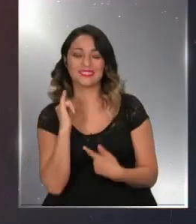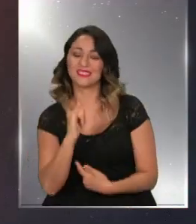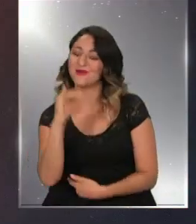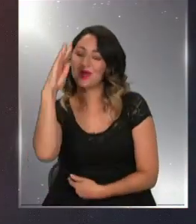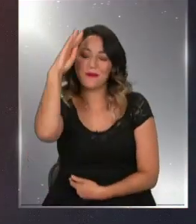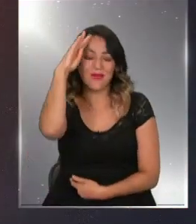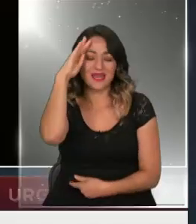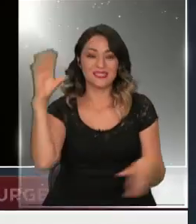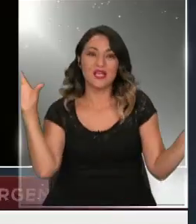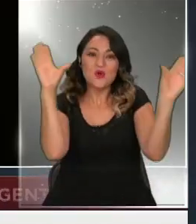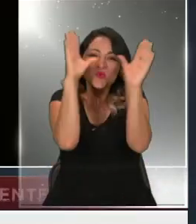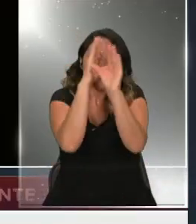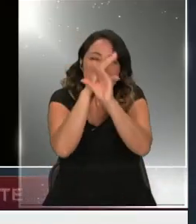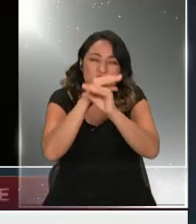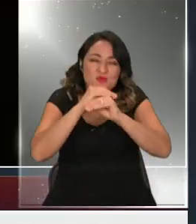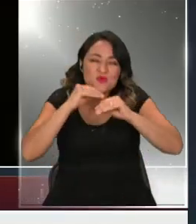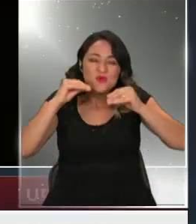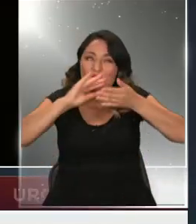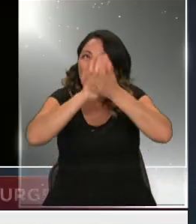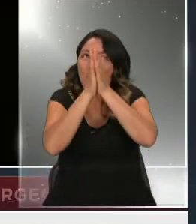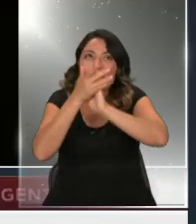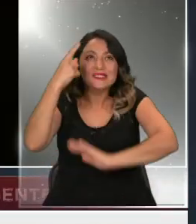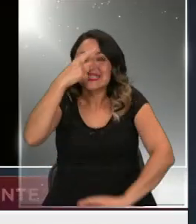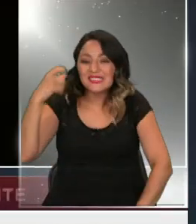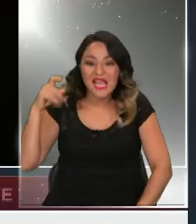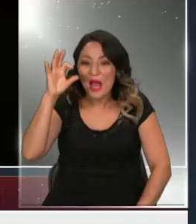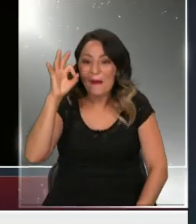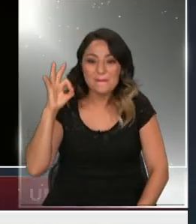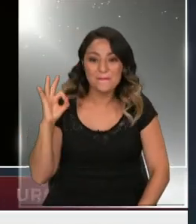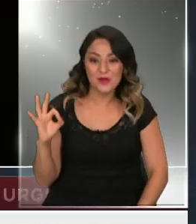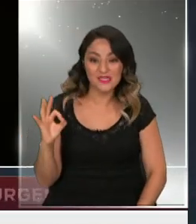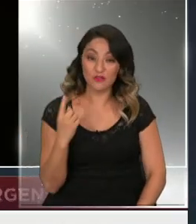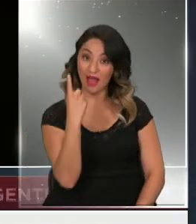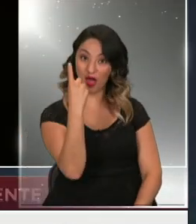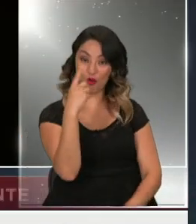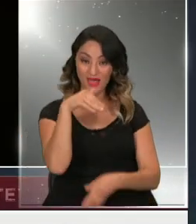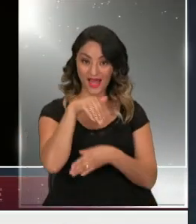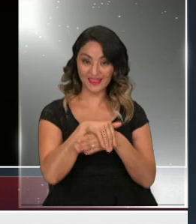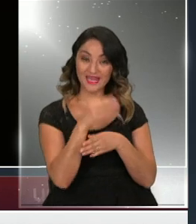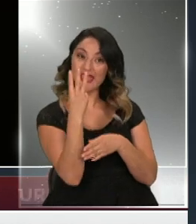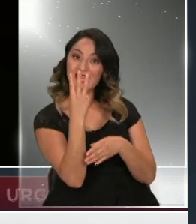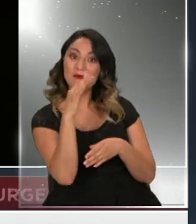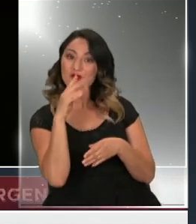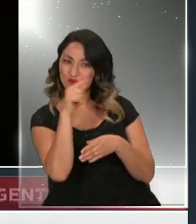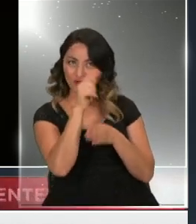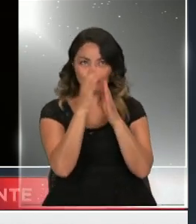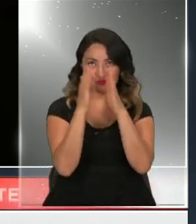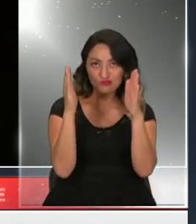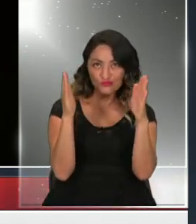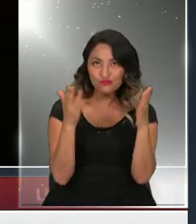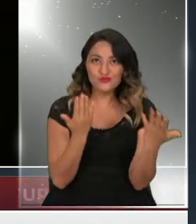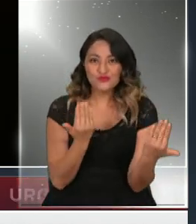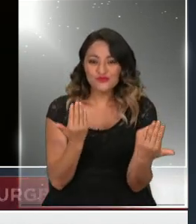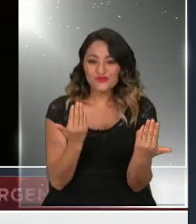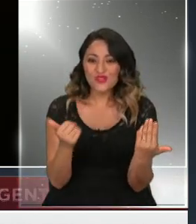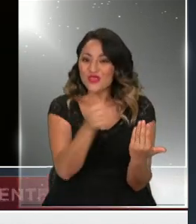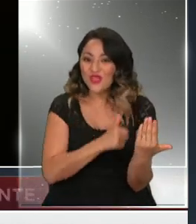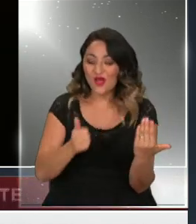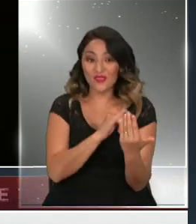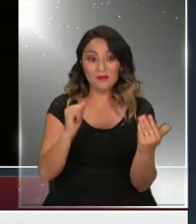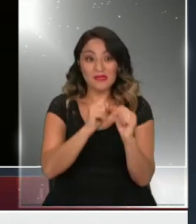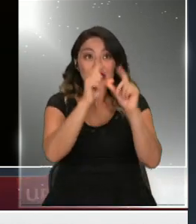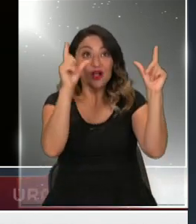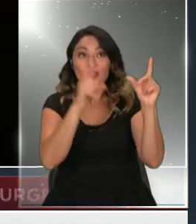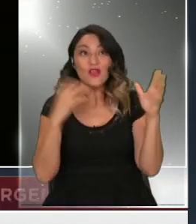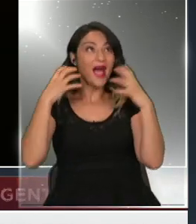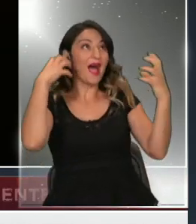experiencia de oscuridad total, 100% de oscuridad total, a la 1:03 y aquí estamos todos esperanzados y cuando aparece el sol hasta